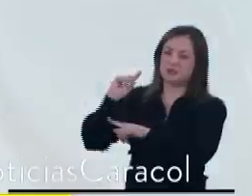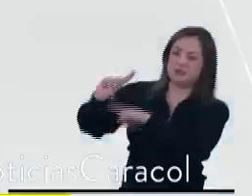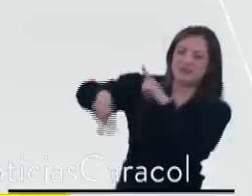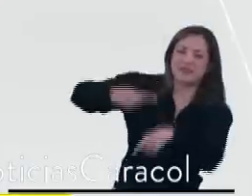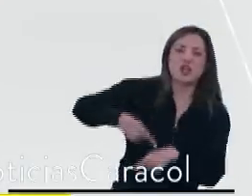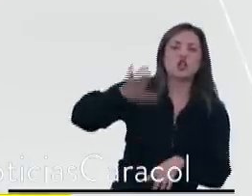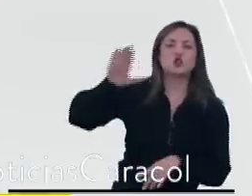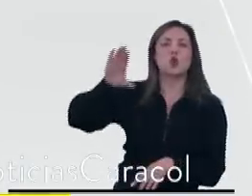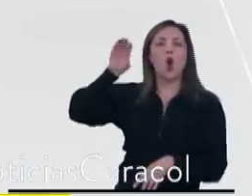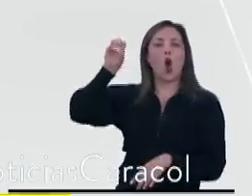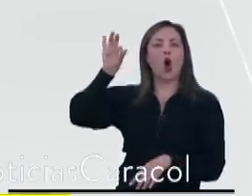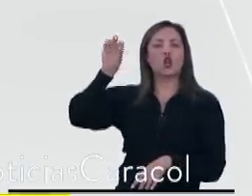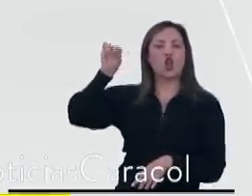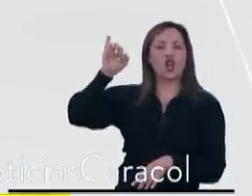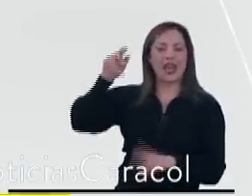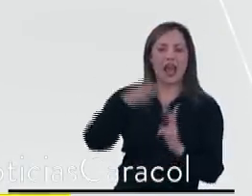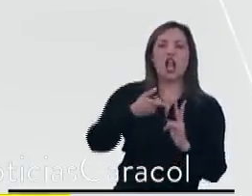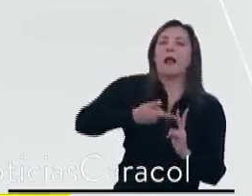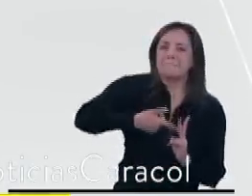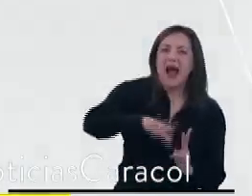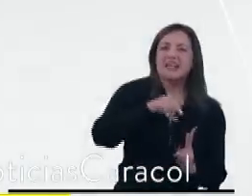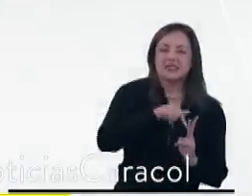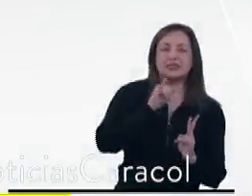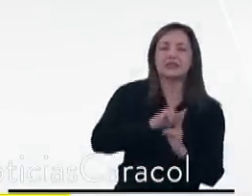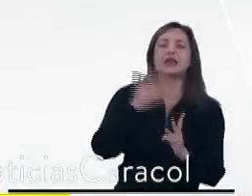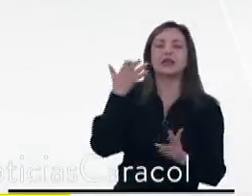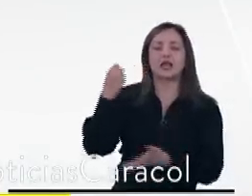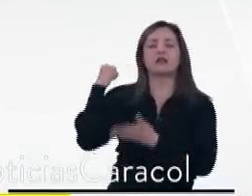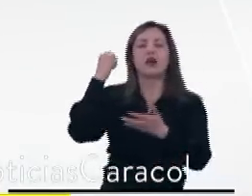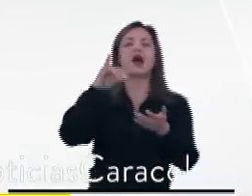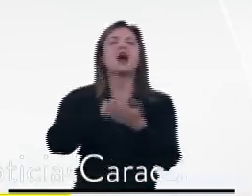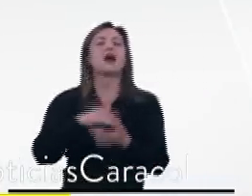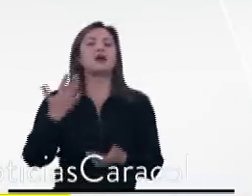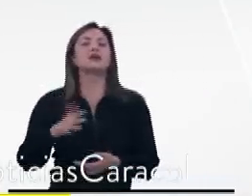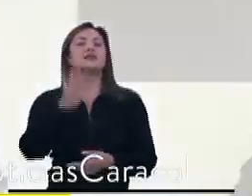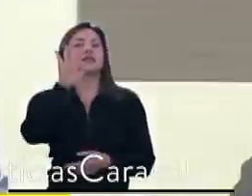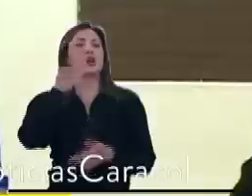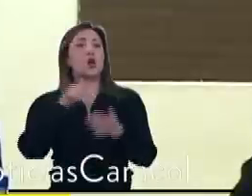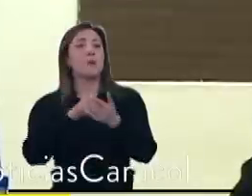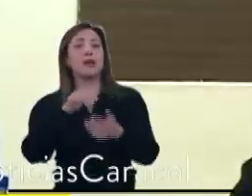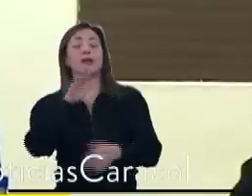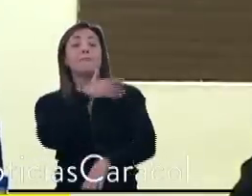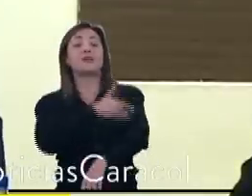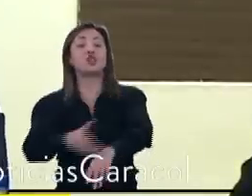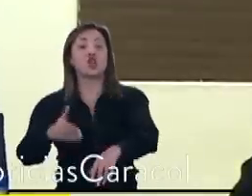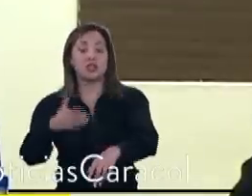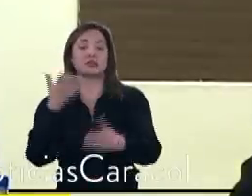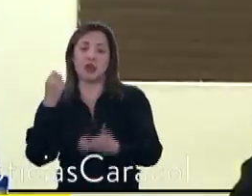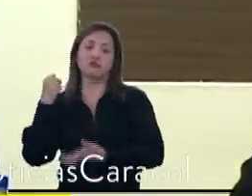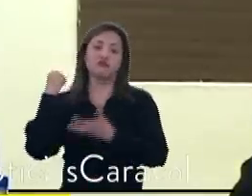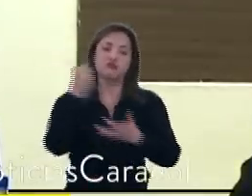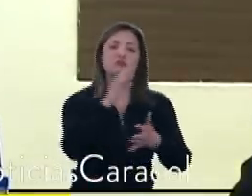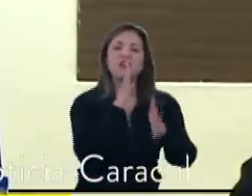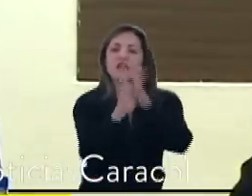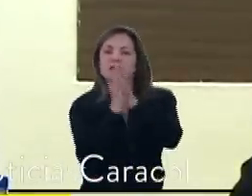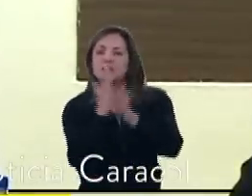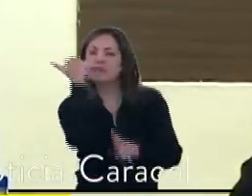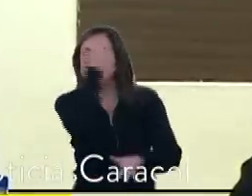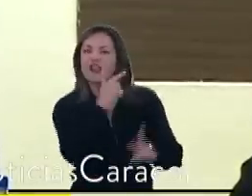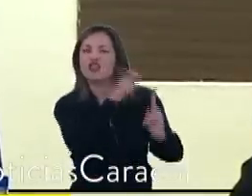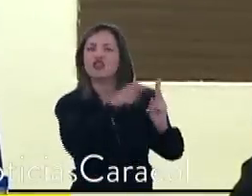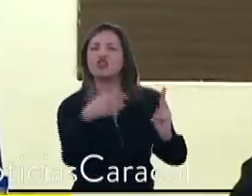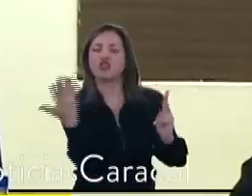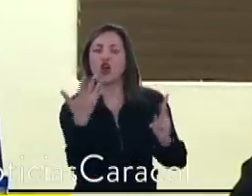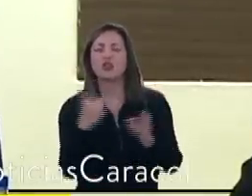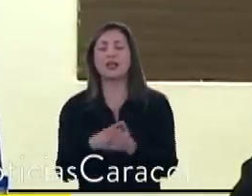Otoniel, y por quienes ofrecen recompensas de hasta 5 mil millones de pesos. Y quizás el más fuerte que haya visto nuestro país desde lo que fue la